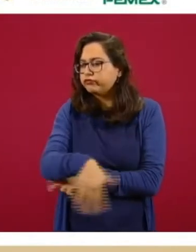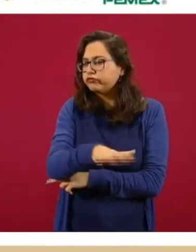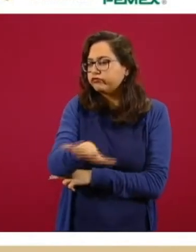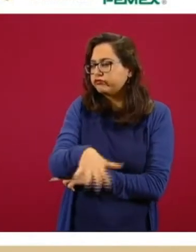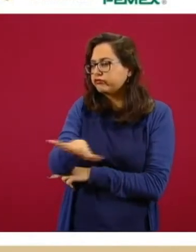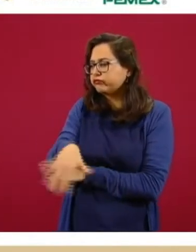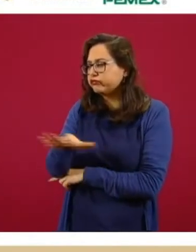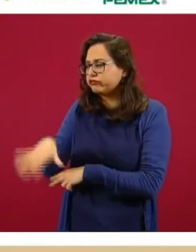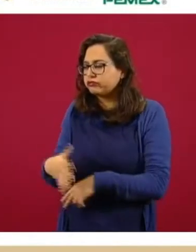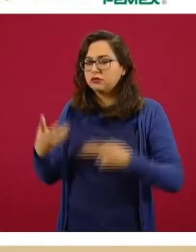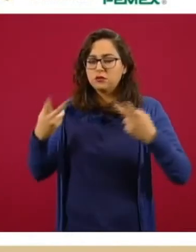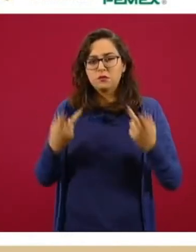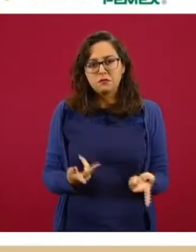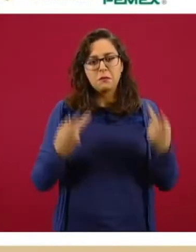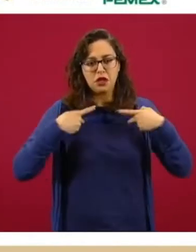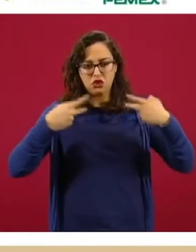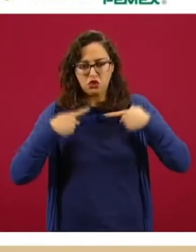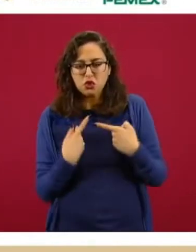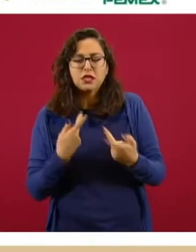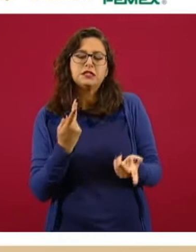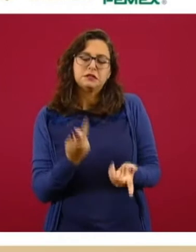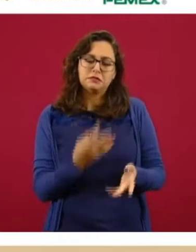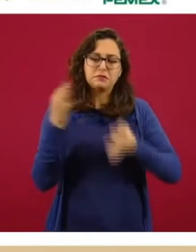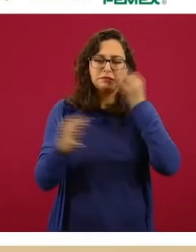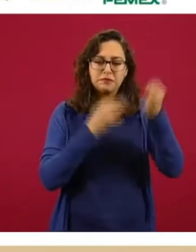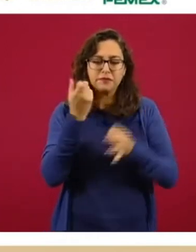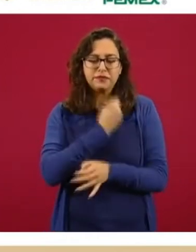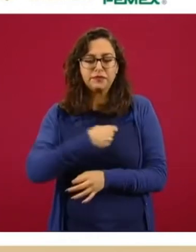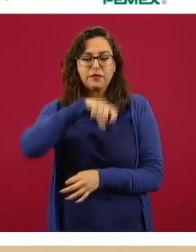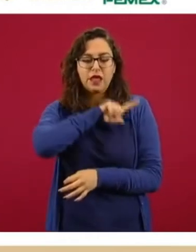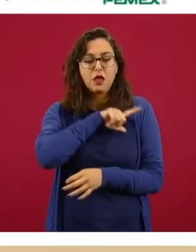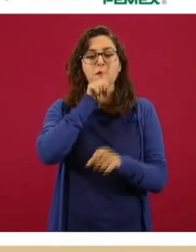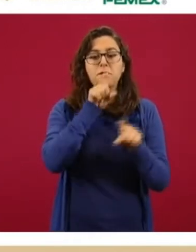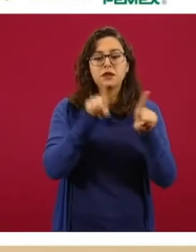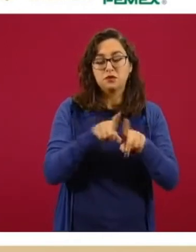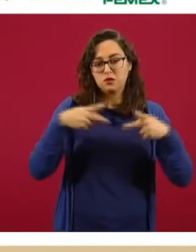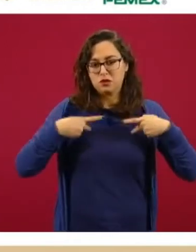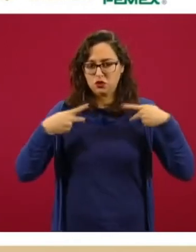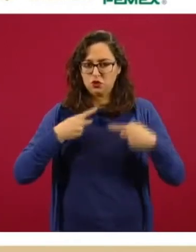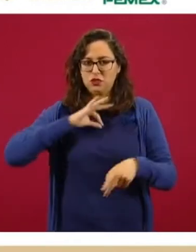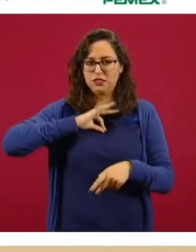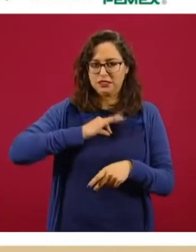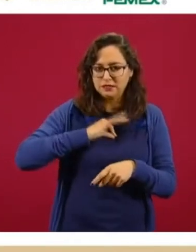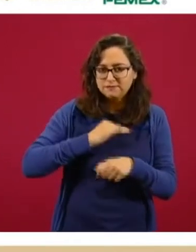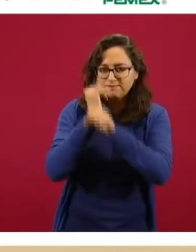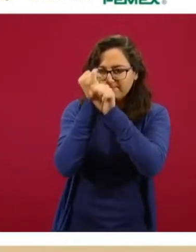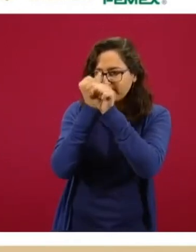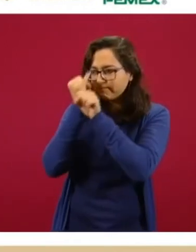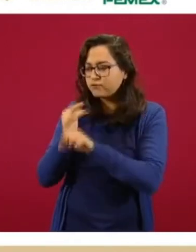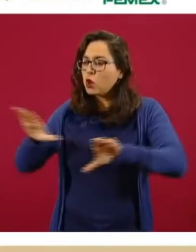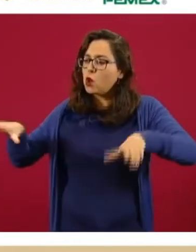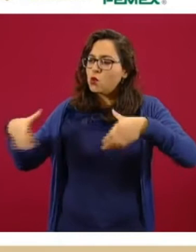comunitario. Promotores y promotoras de la salud, epidemiólogos y epidemiólogas de campo, van recorriendo la comunidad